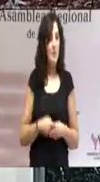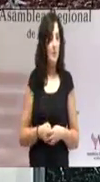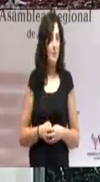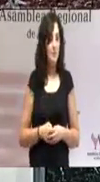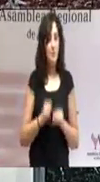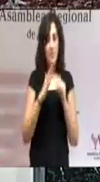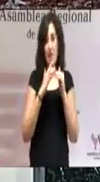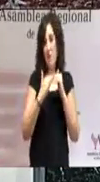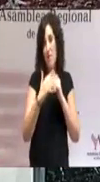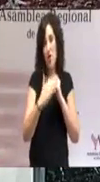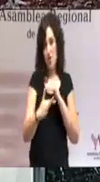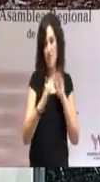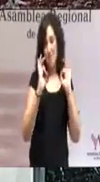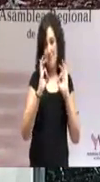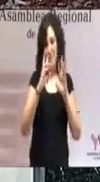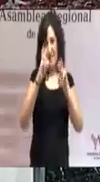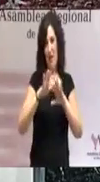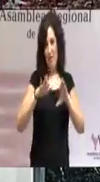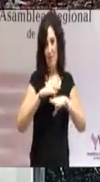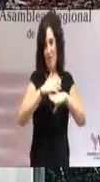el Mar Menor.